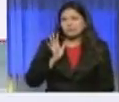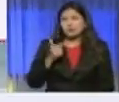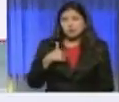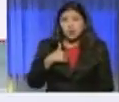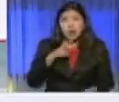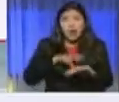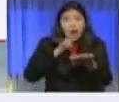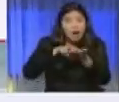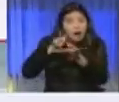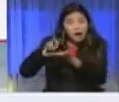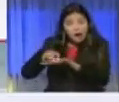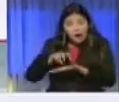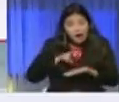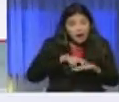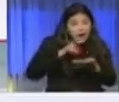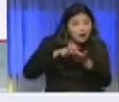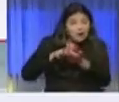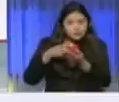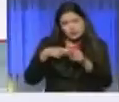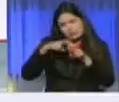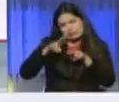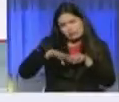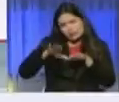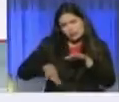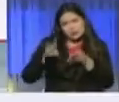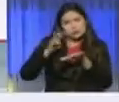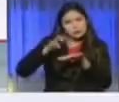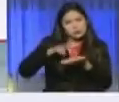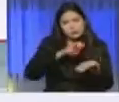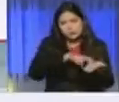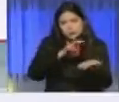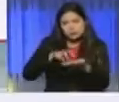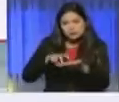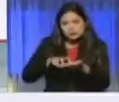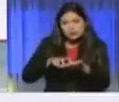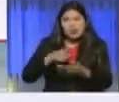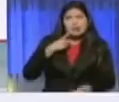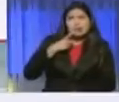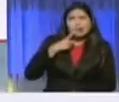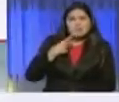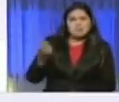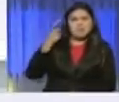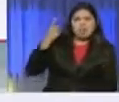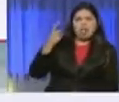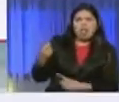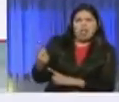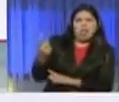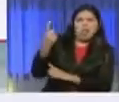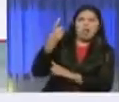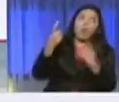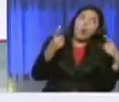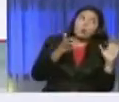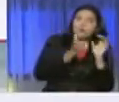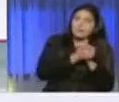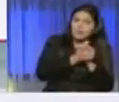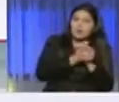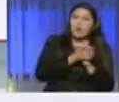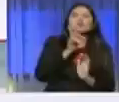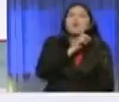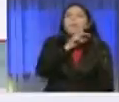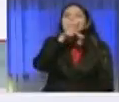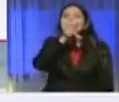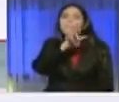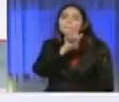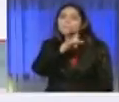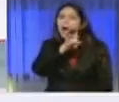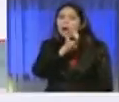niño o de muchacho, me castigaban o nos castigaban con otro amigo, con Paco, amigo